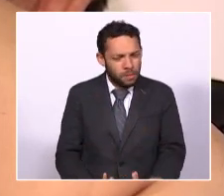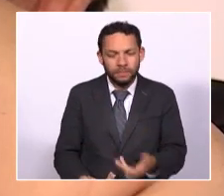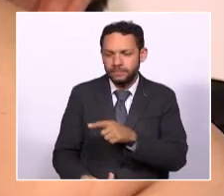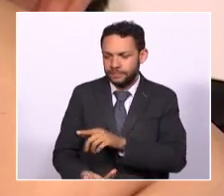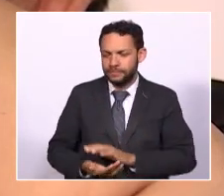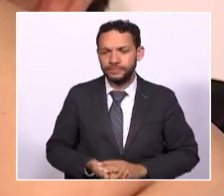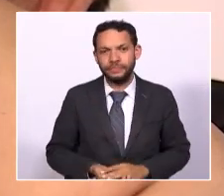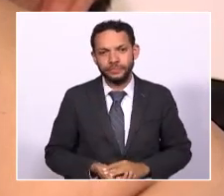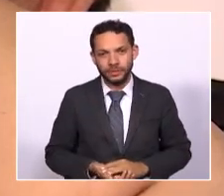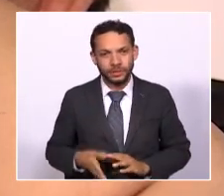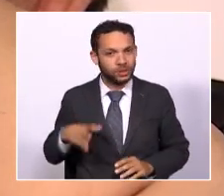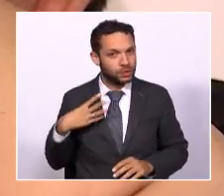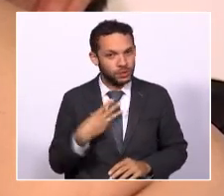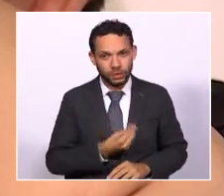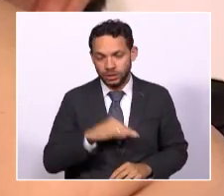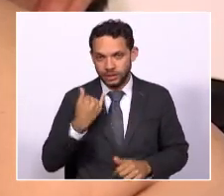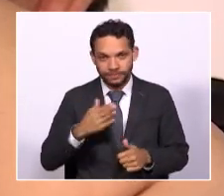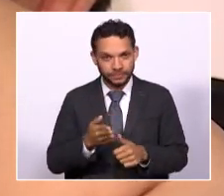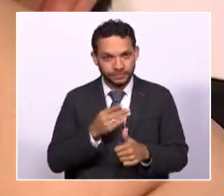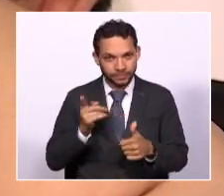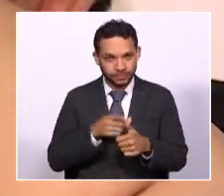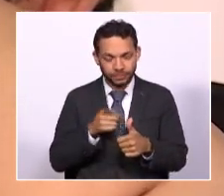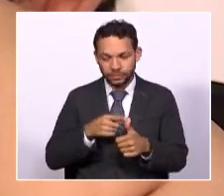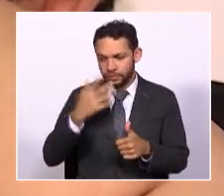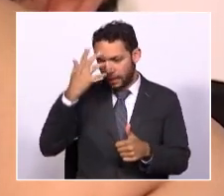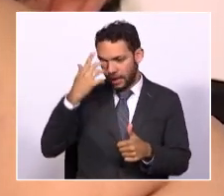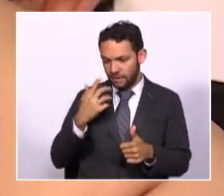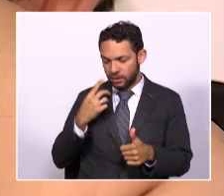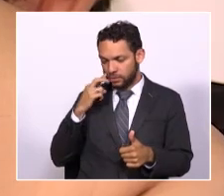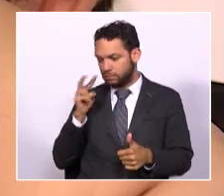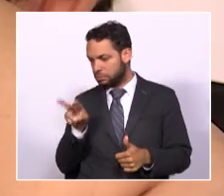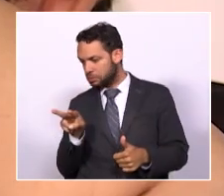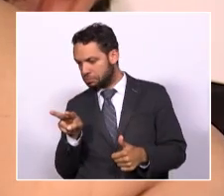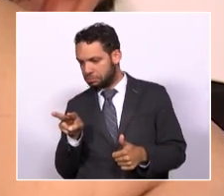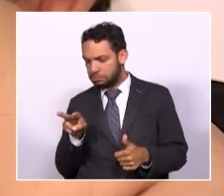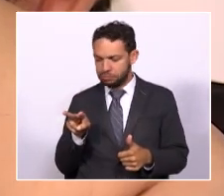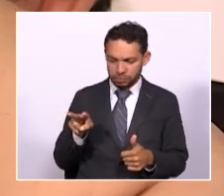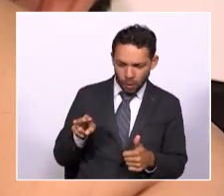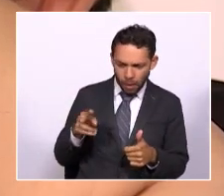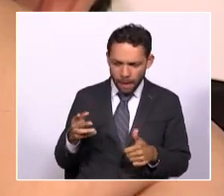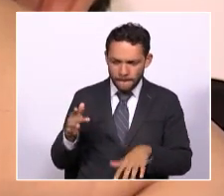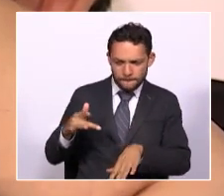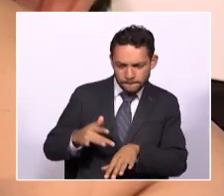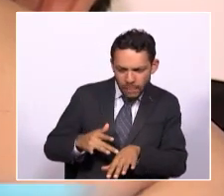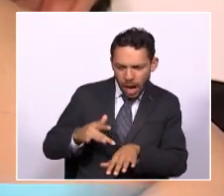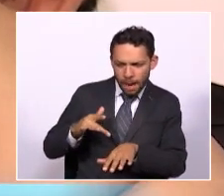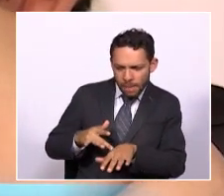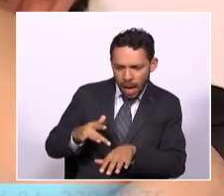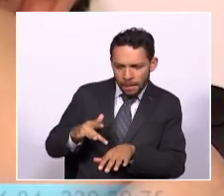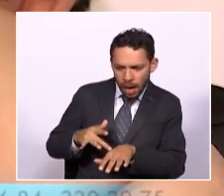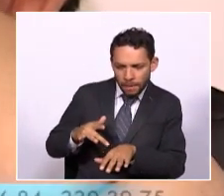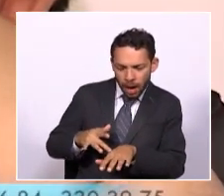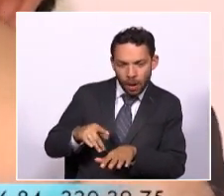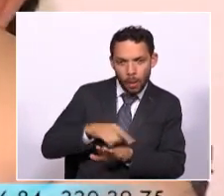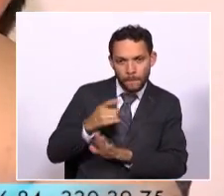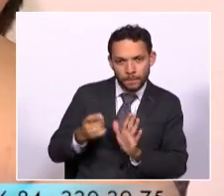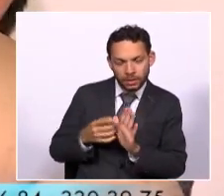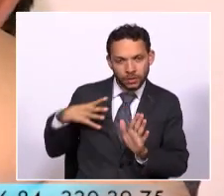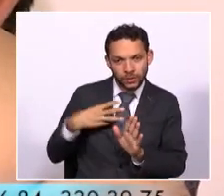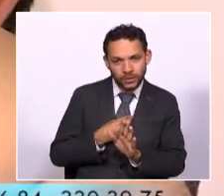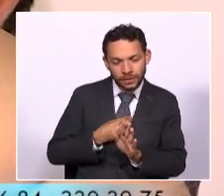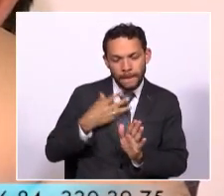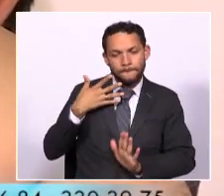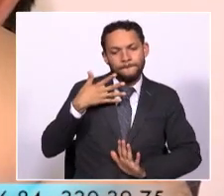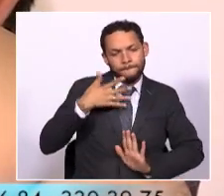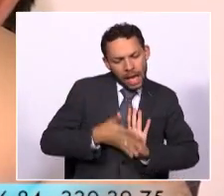Entonces, ya que terminamos de hacer como todo lo que tiene que ver con el examen a nivel de tejidos blandos, revisamos articulación y todo, vamos a pasar a las maniobras. Esta parte